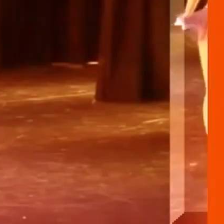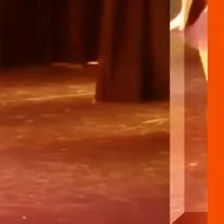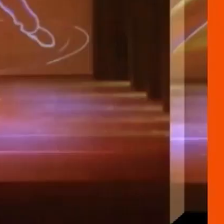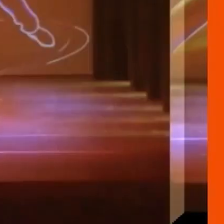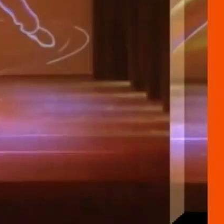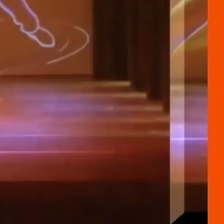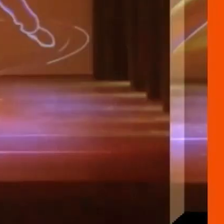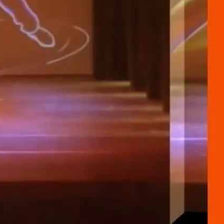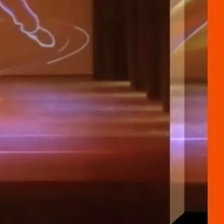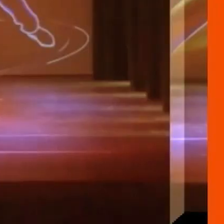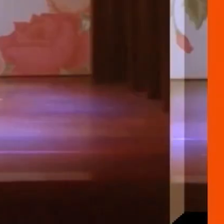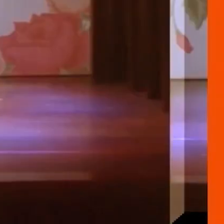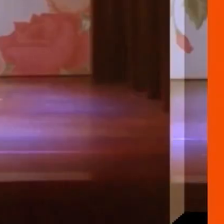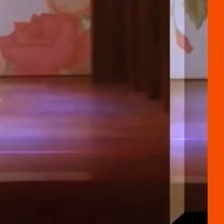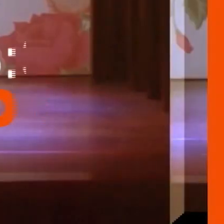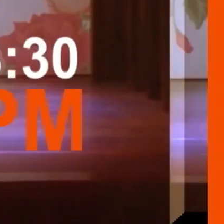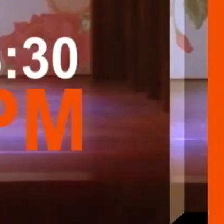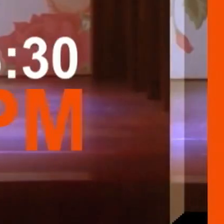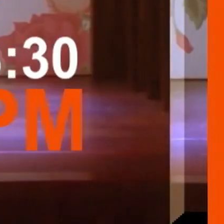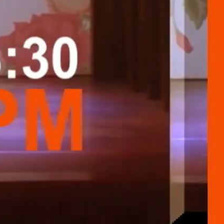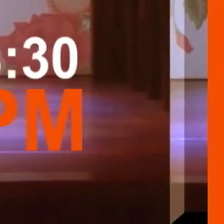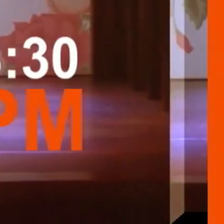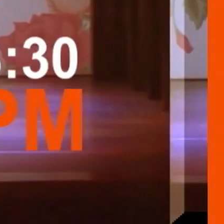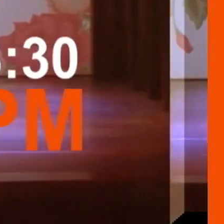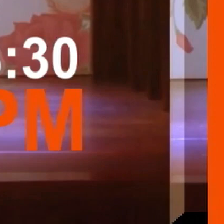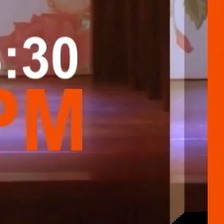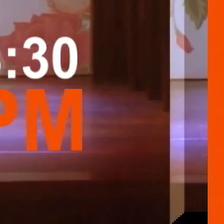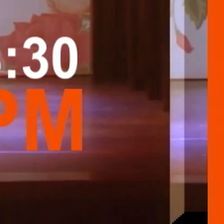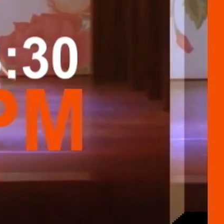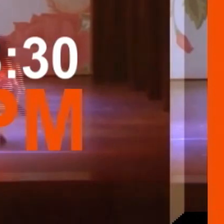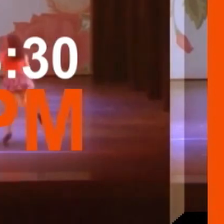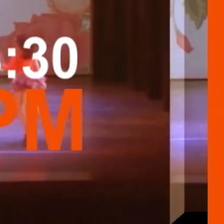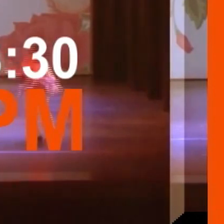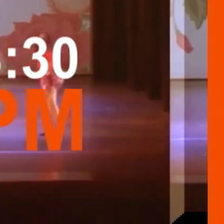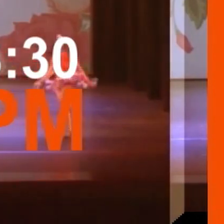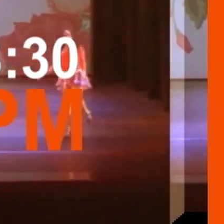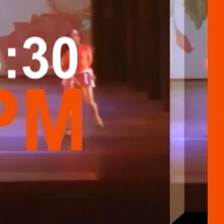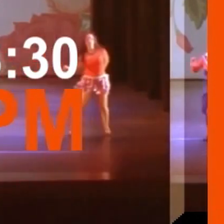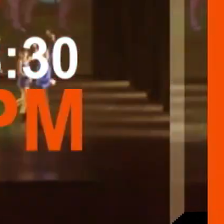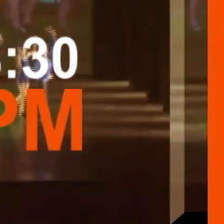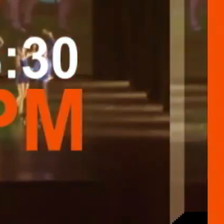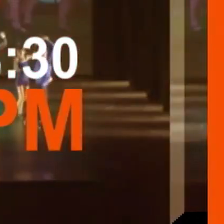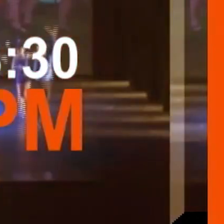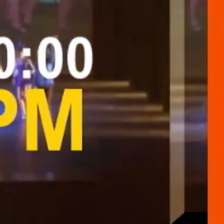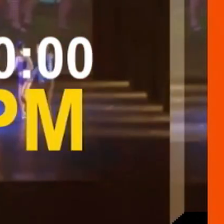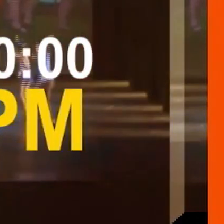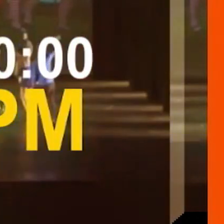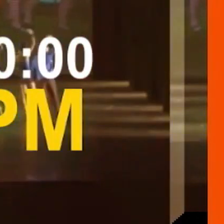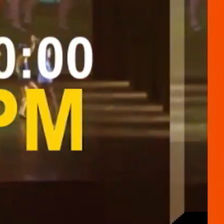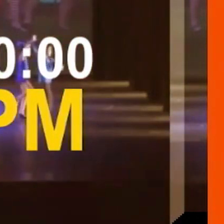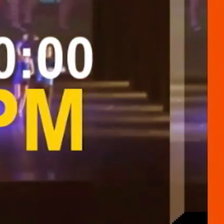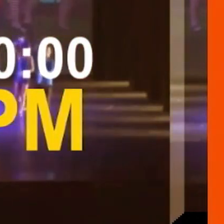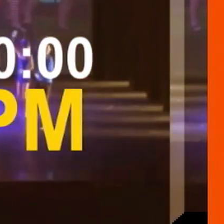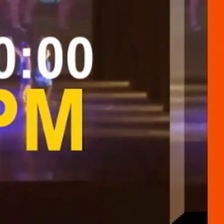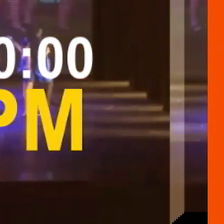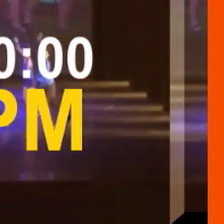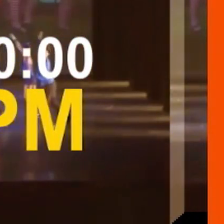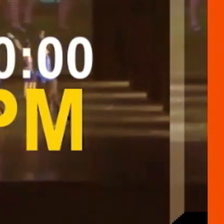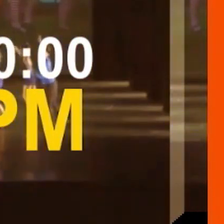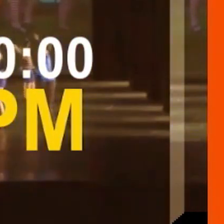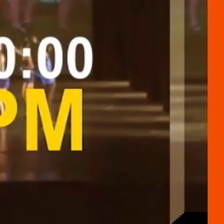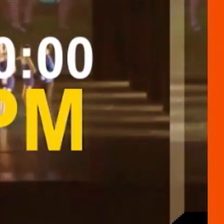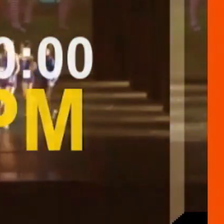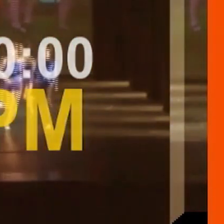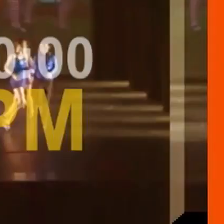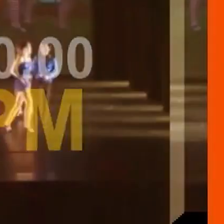Mil pasos, una noche. Este 2 de agosto a las 3:30 de la tarde. Con repetición el viernes 7 a